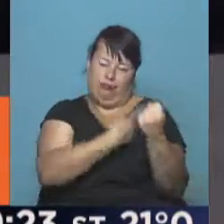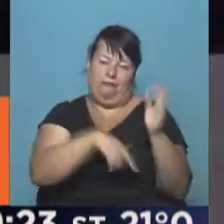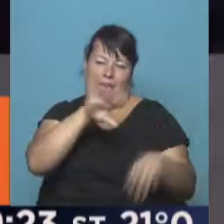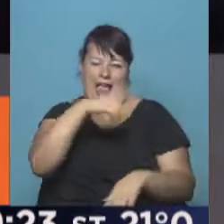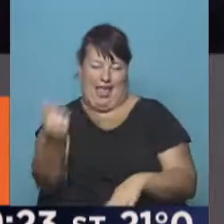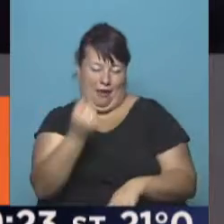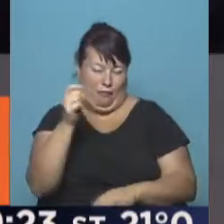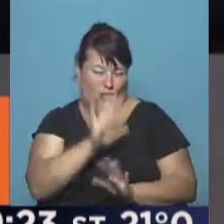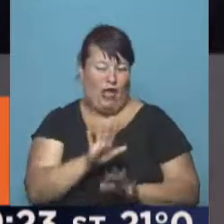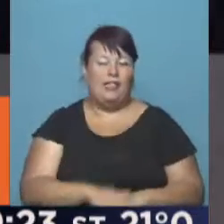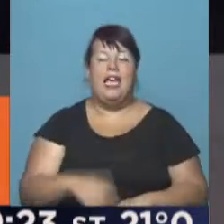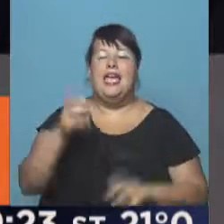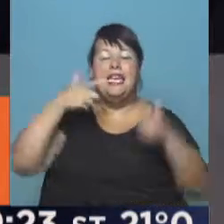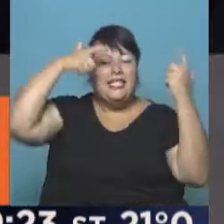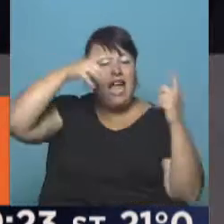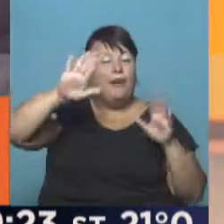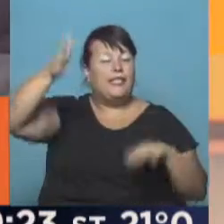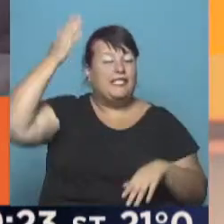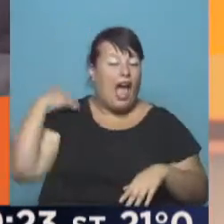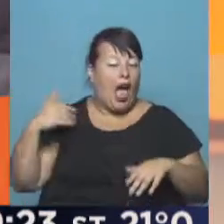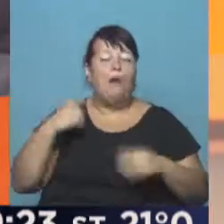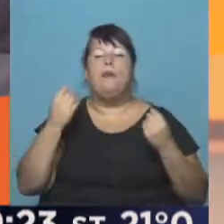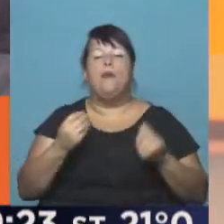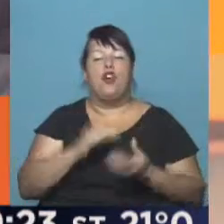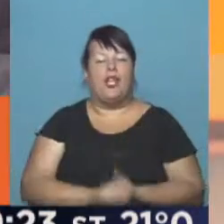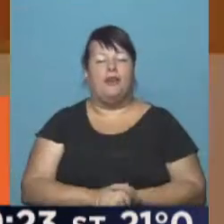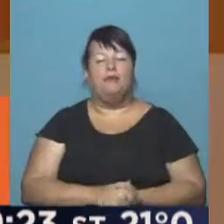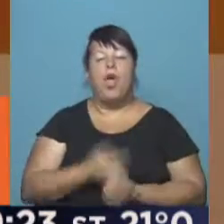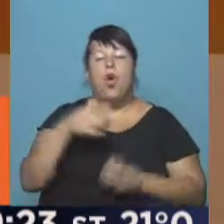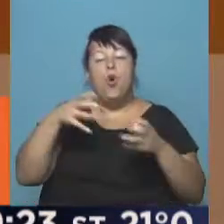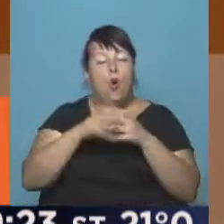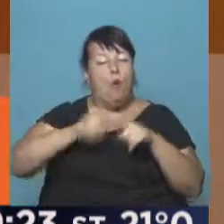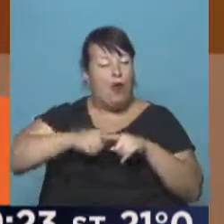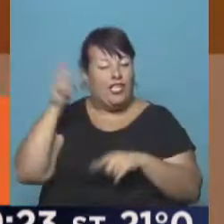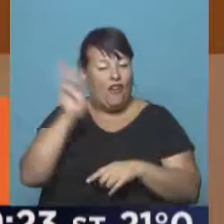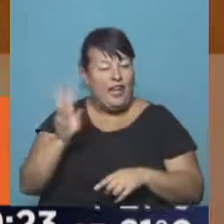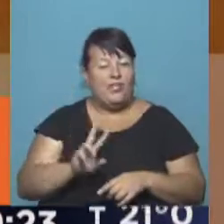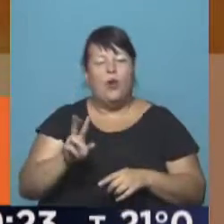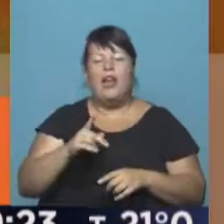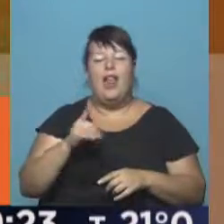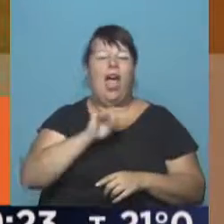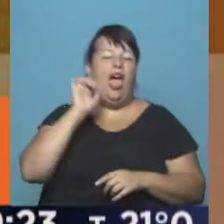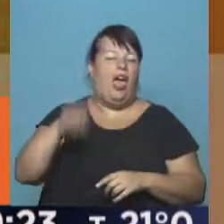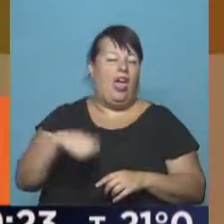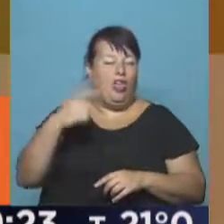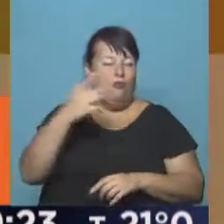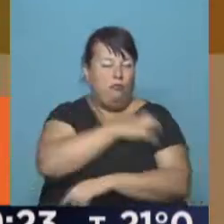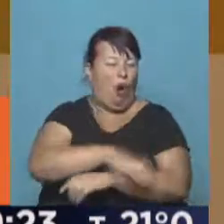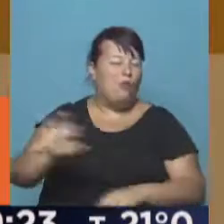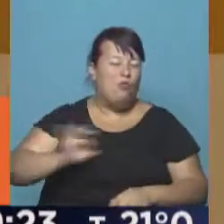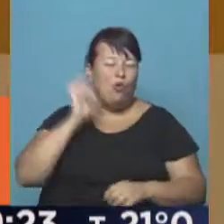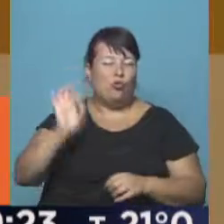envergadura. El chavismo existió, entre otras cosas, porque la dirigencia política de Venezuela no escuchaba a los pobres durante